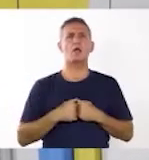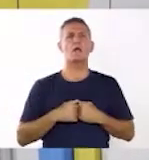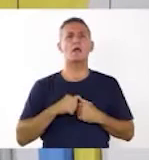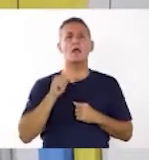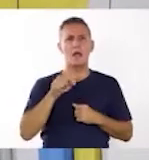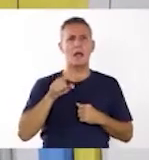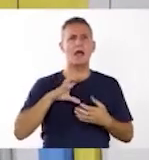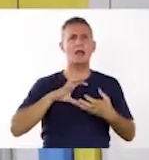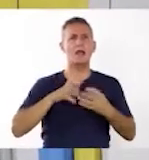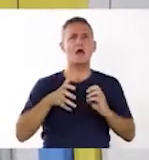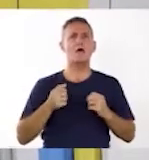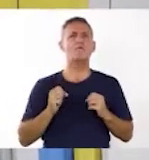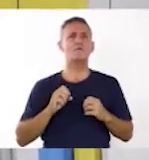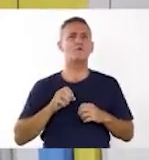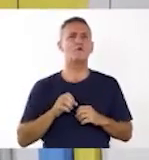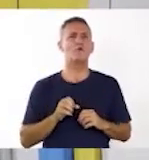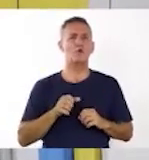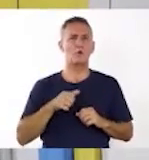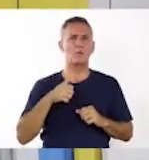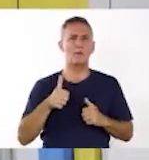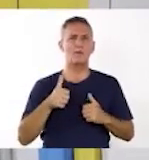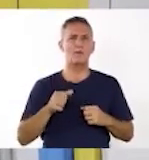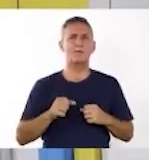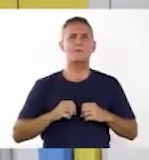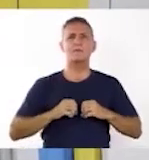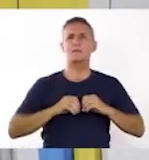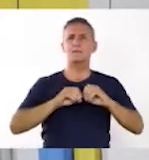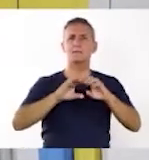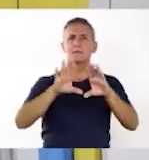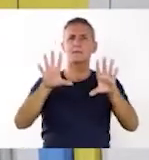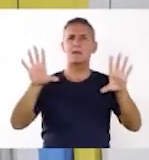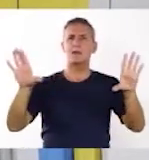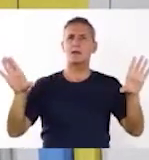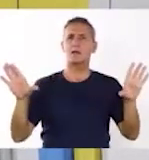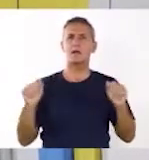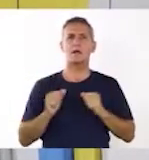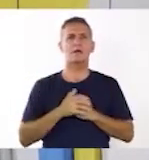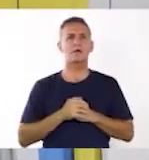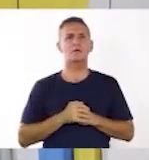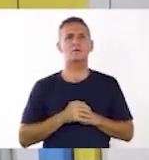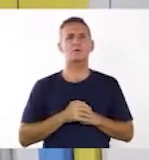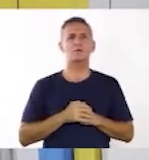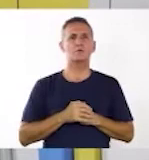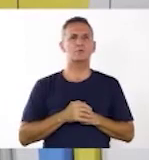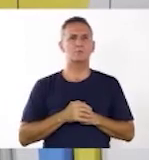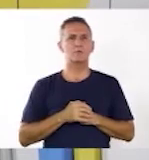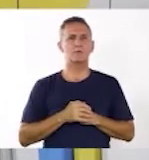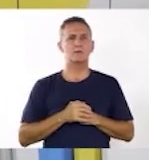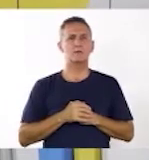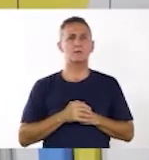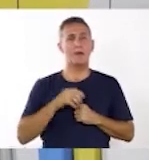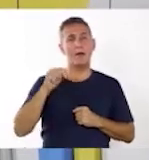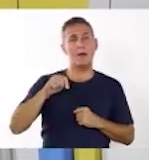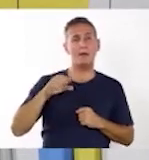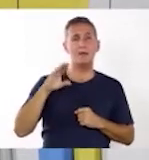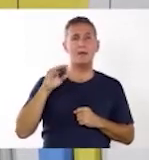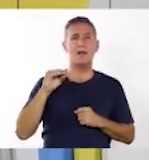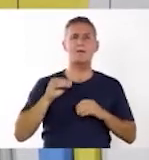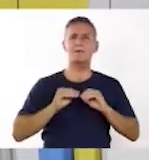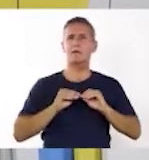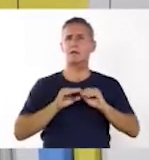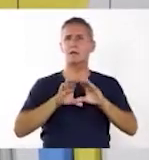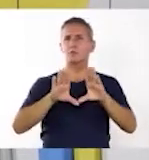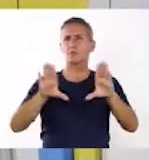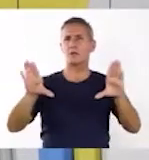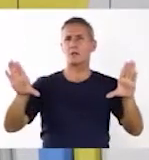la energía original de esa naturaleza desenfrenada. Si yo les pregunto a ustedes, aquí me